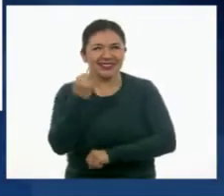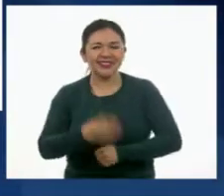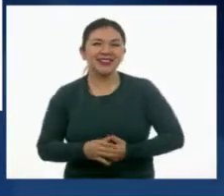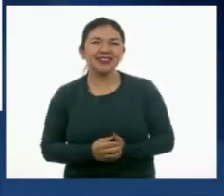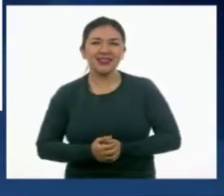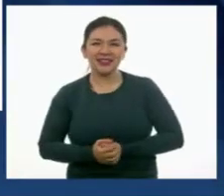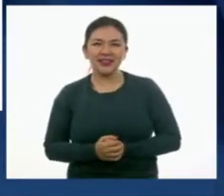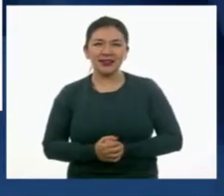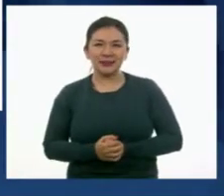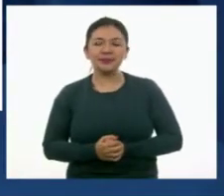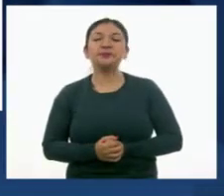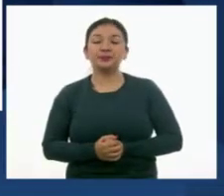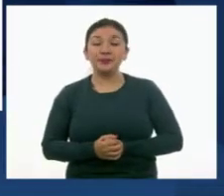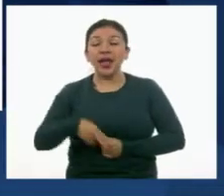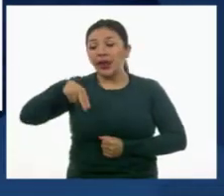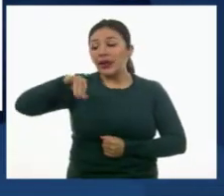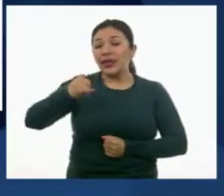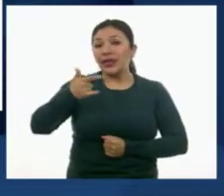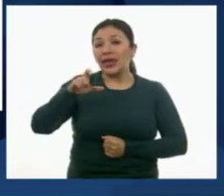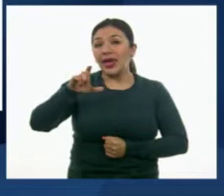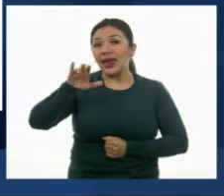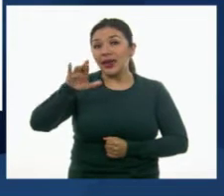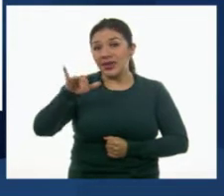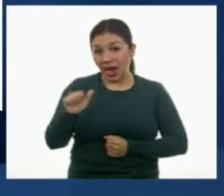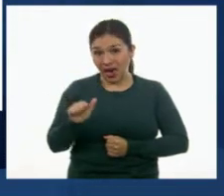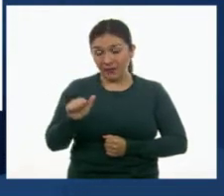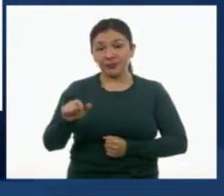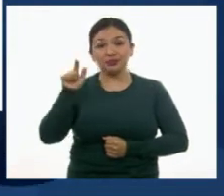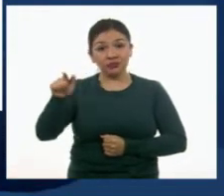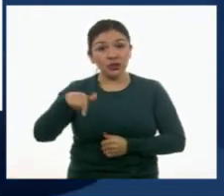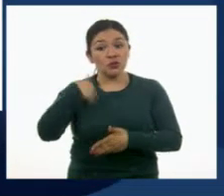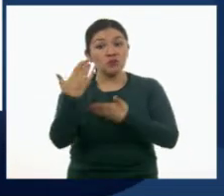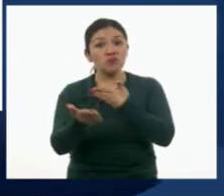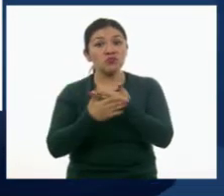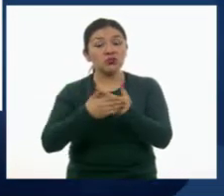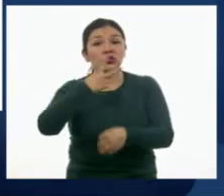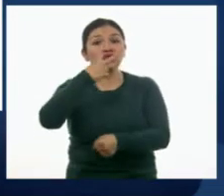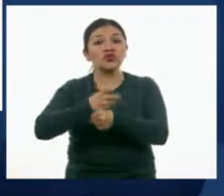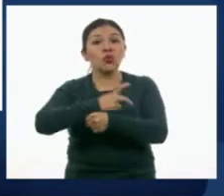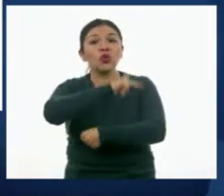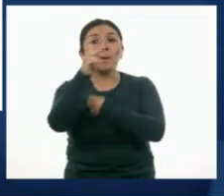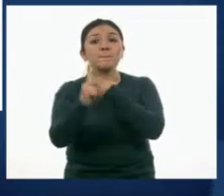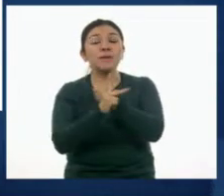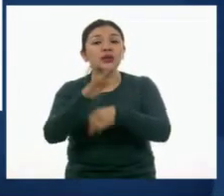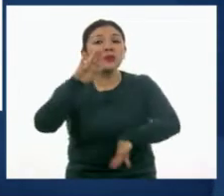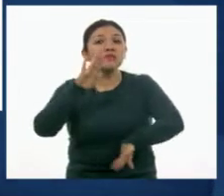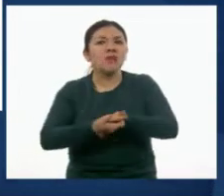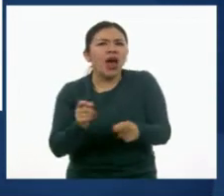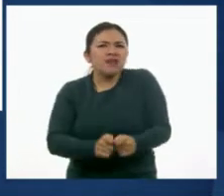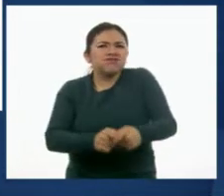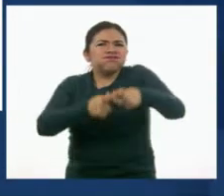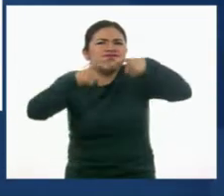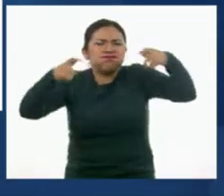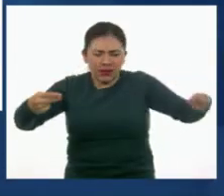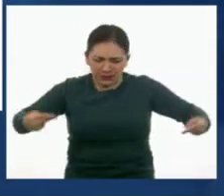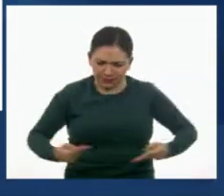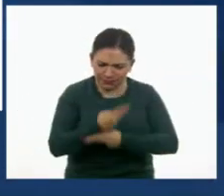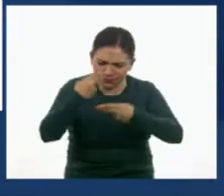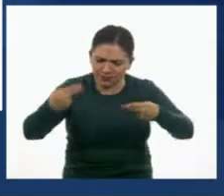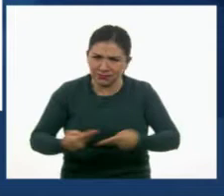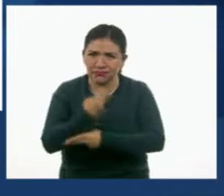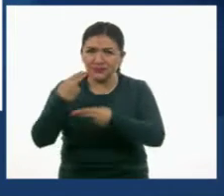sesión. Nigeria, dice, Nigeria se convertirá en el segundo país más poblado del mundo